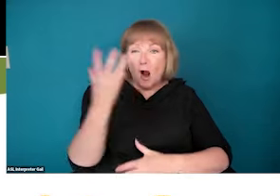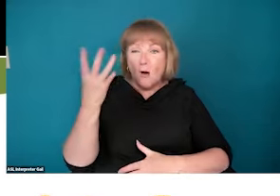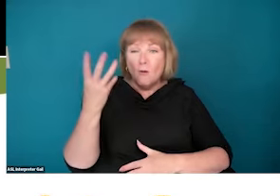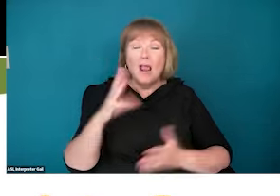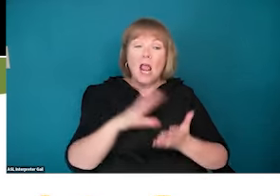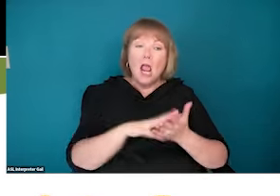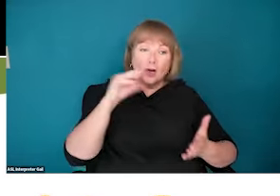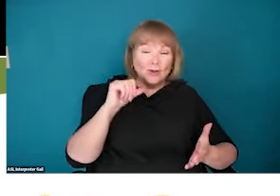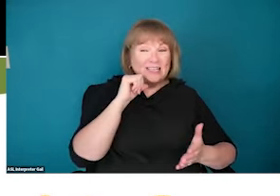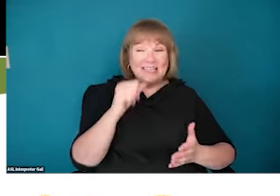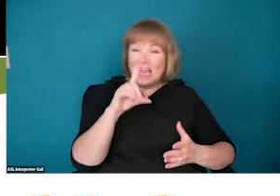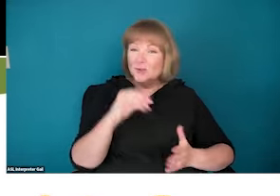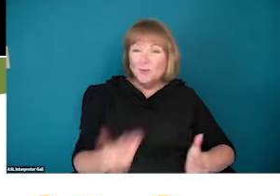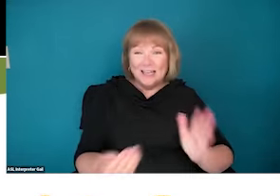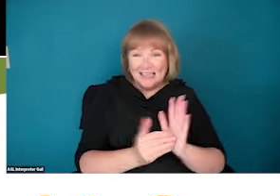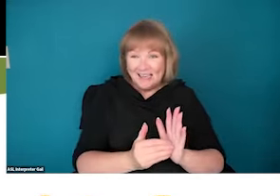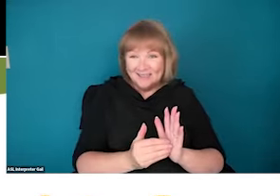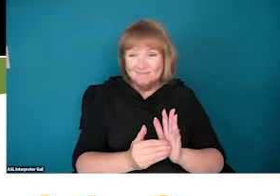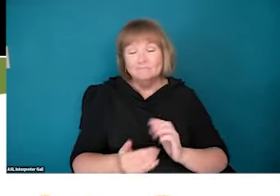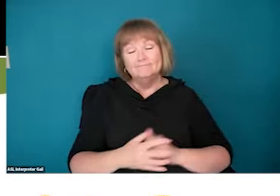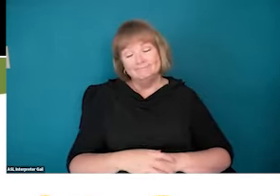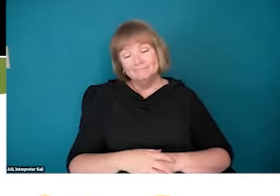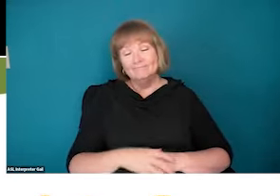de las personas con discapacidad